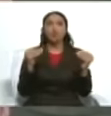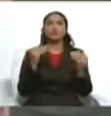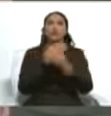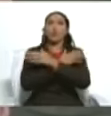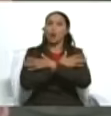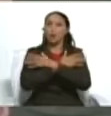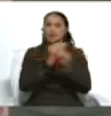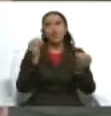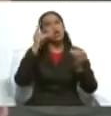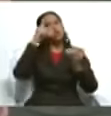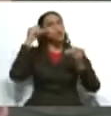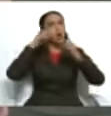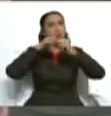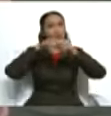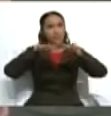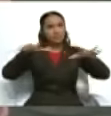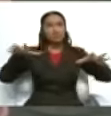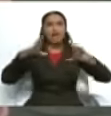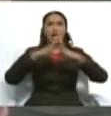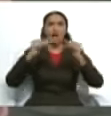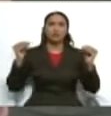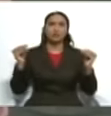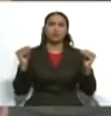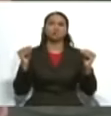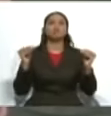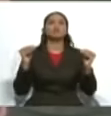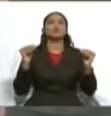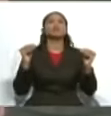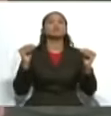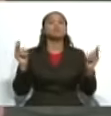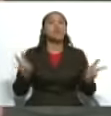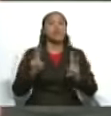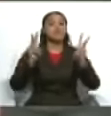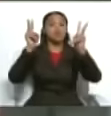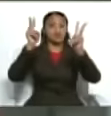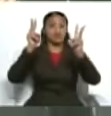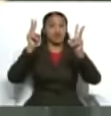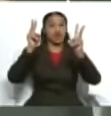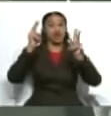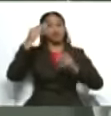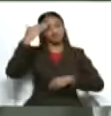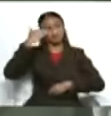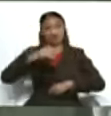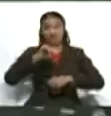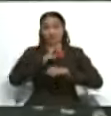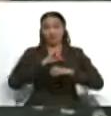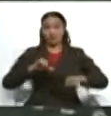Dios los bendiga a todos y a todas. ¡Que viva la Fuerza Armada Nacional Bolivariana!